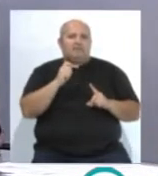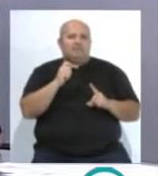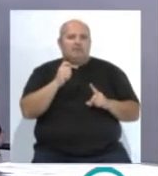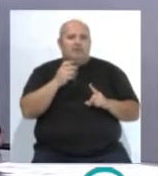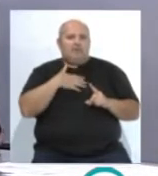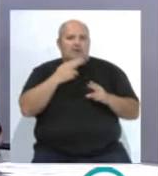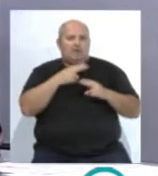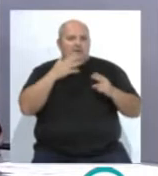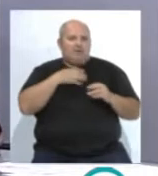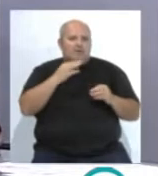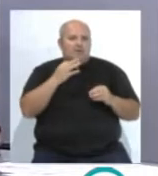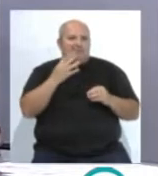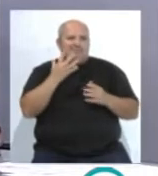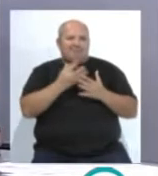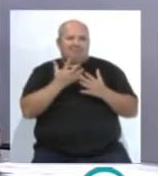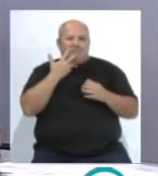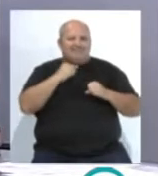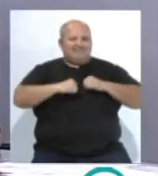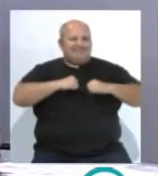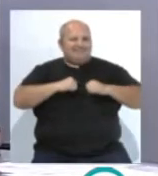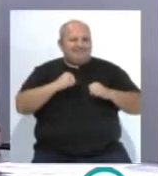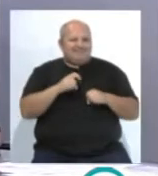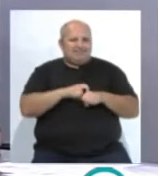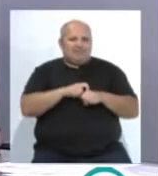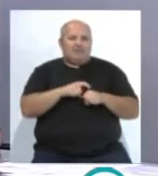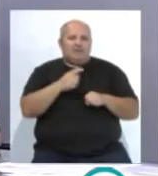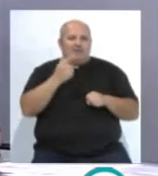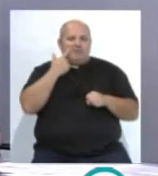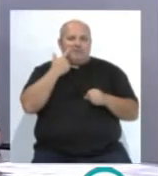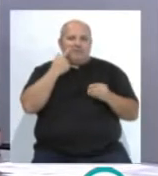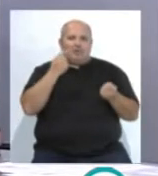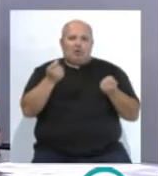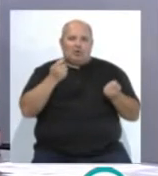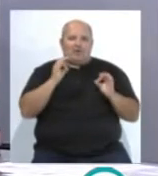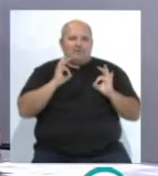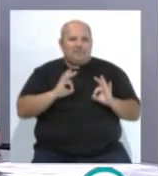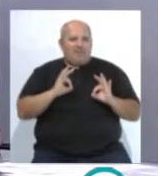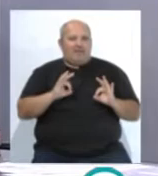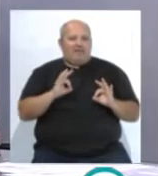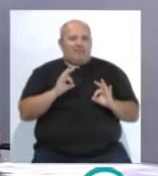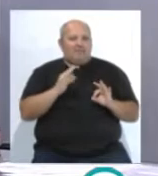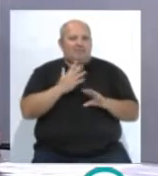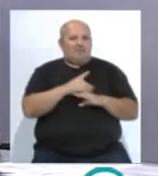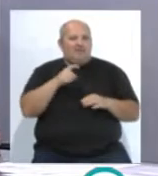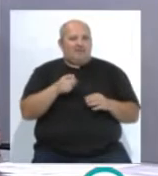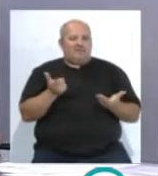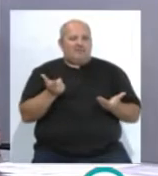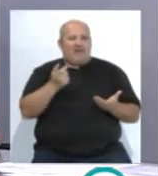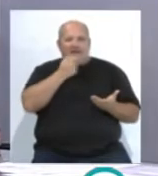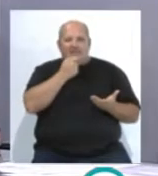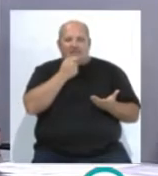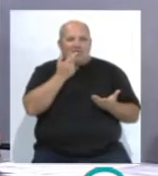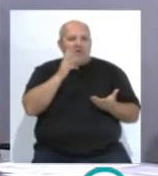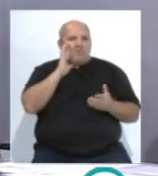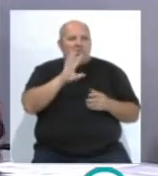encima, que son marrulleros de por sí, y que ese tipo tiene que tener una vigilancia especial con esos futbolistas, y a veces los árbitros no,